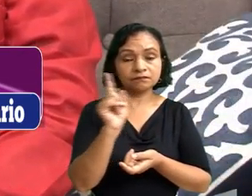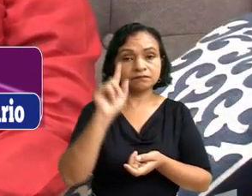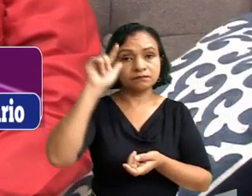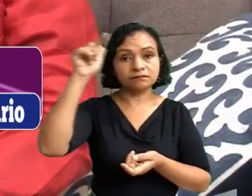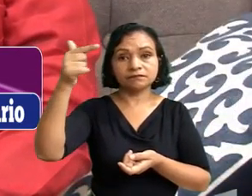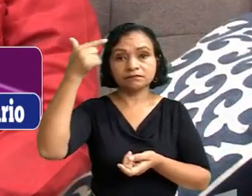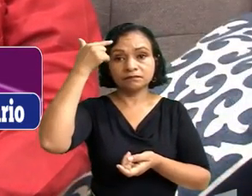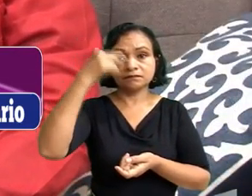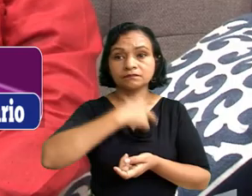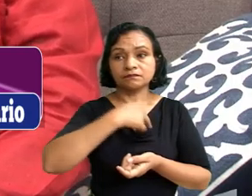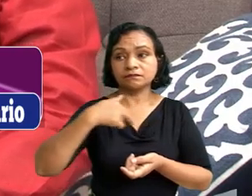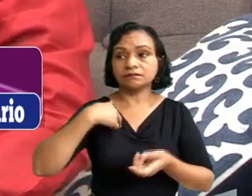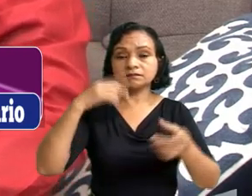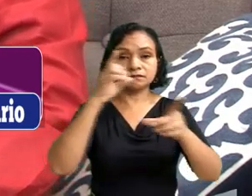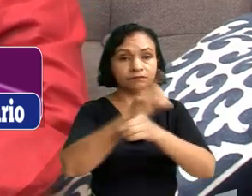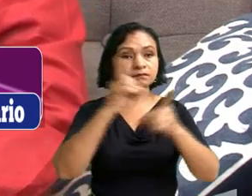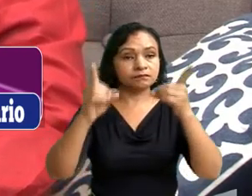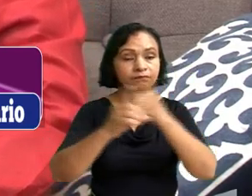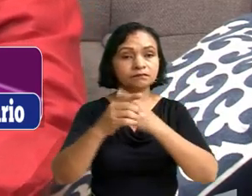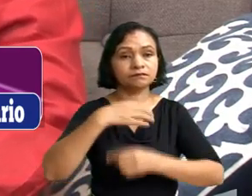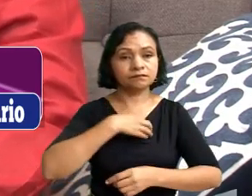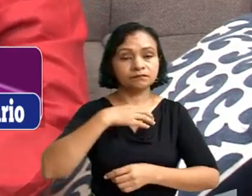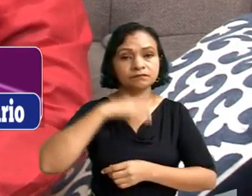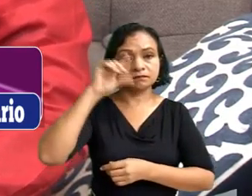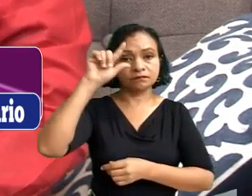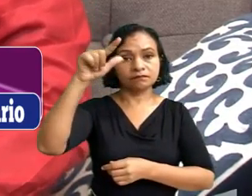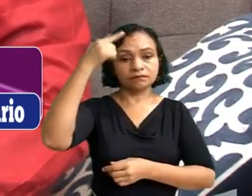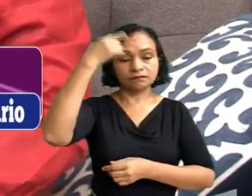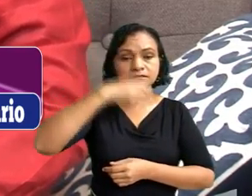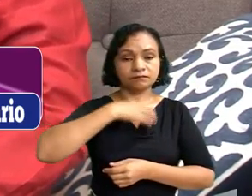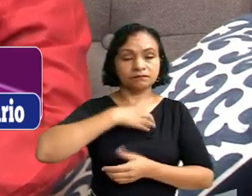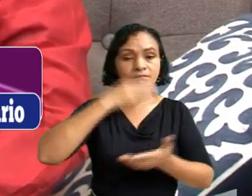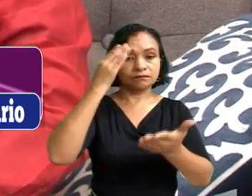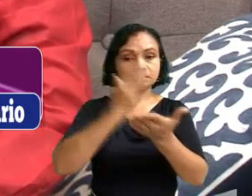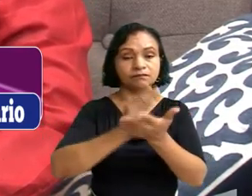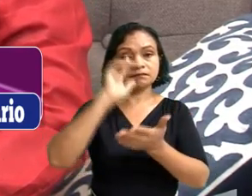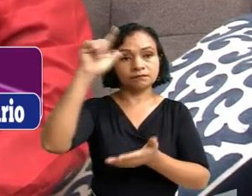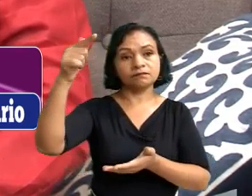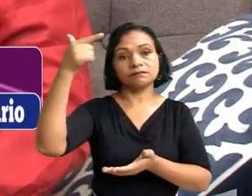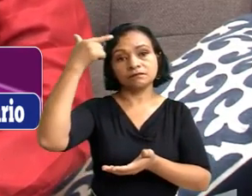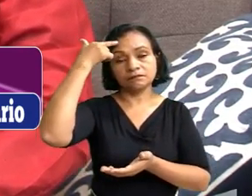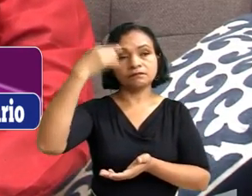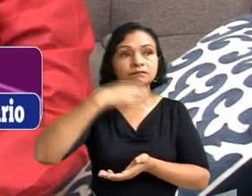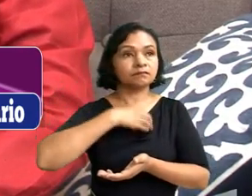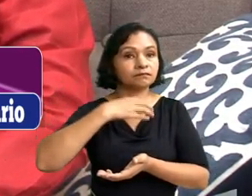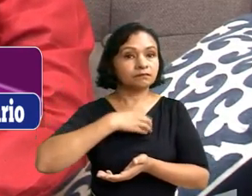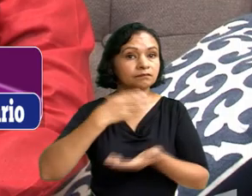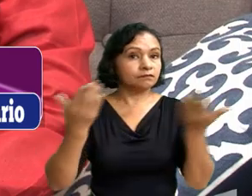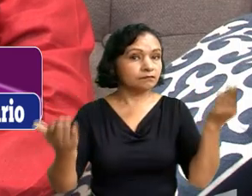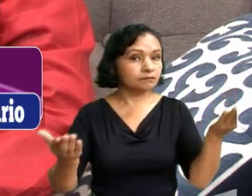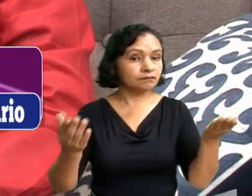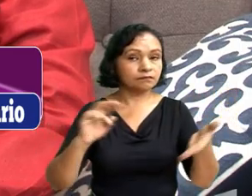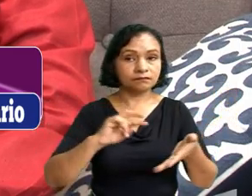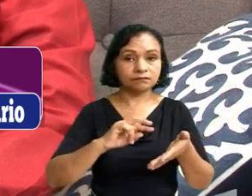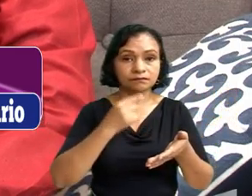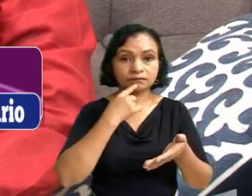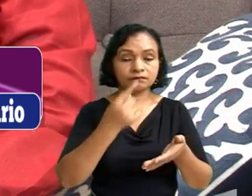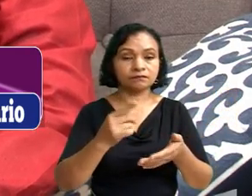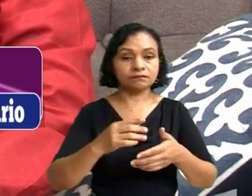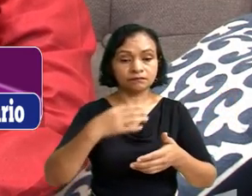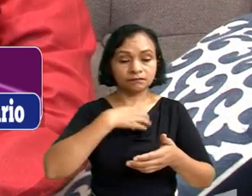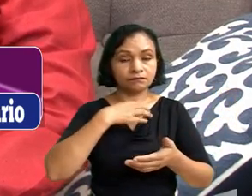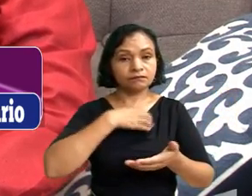lo ha hecho porque es obligación como gobierno como que su voluntad como gobierno es decir en nuestra